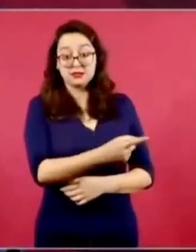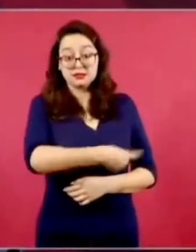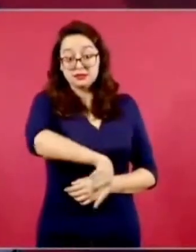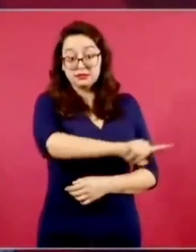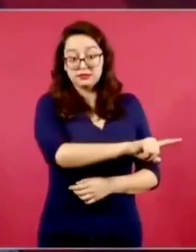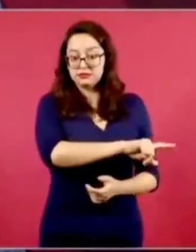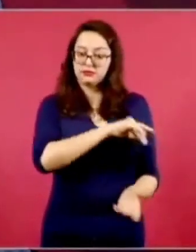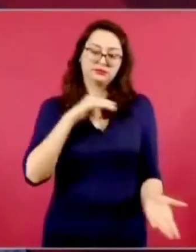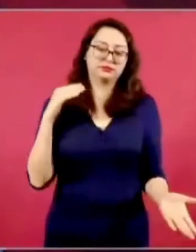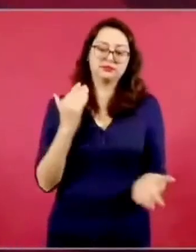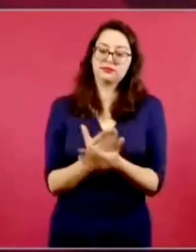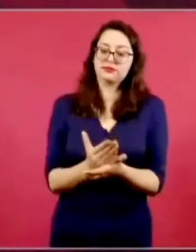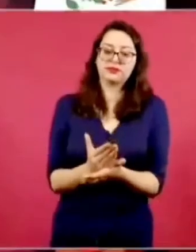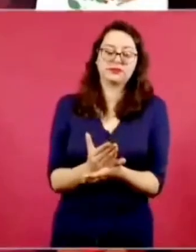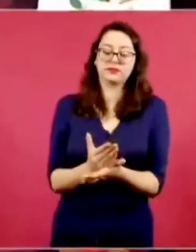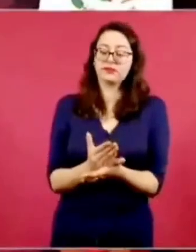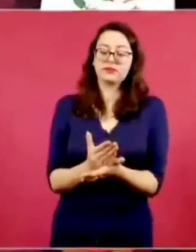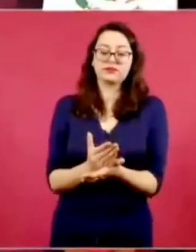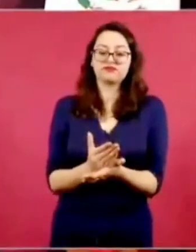segmentos.